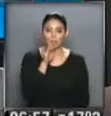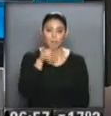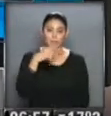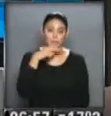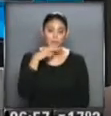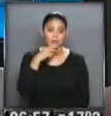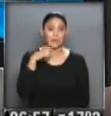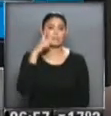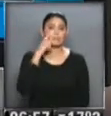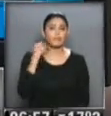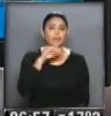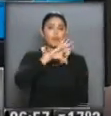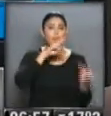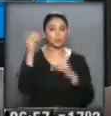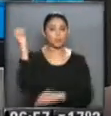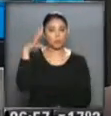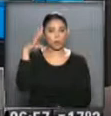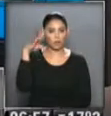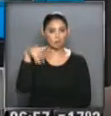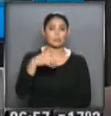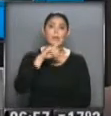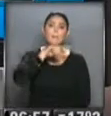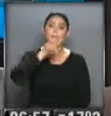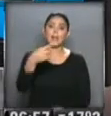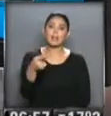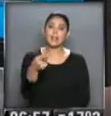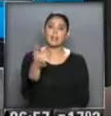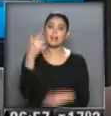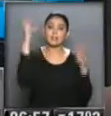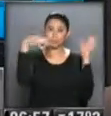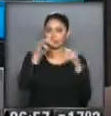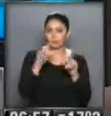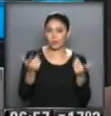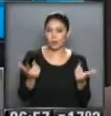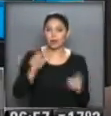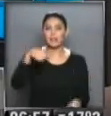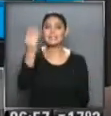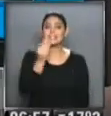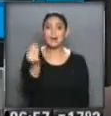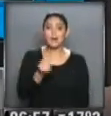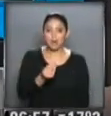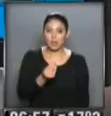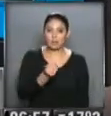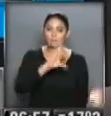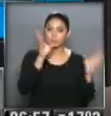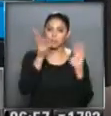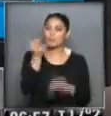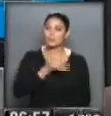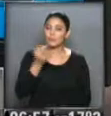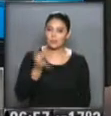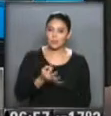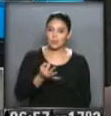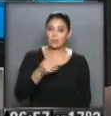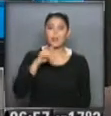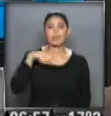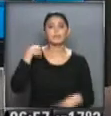en una jornada con cielo parcialmente nublado. Ya mañana viernes no tendremos probabilidad de precipitaciones. El día sábado, muy buenas condiciones